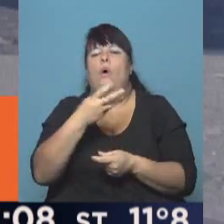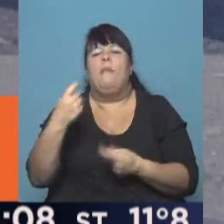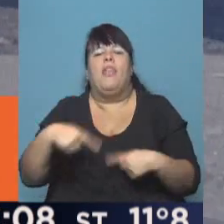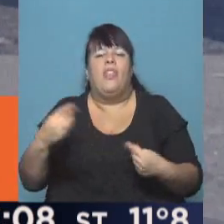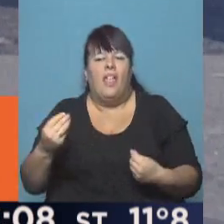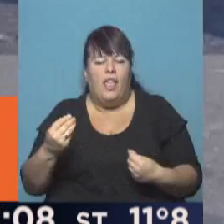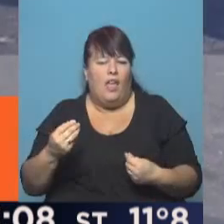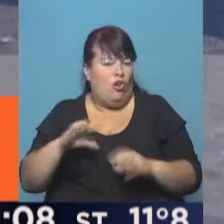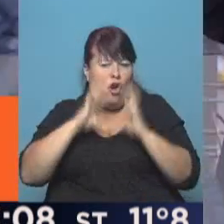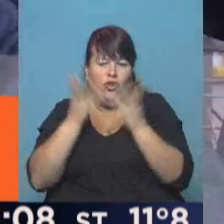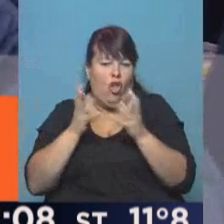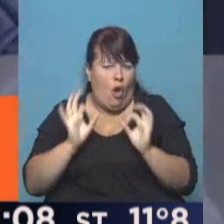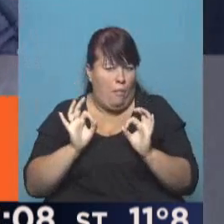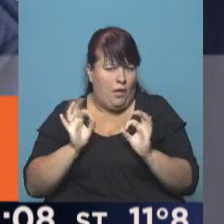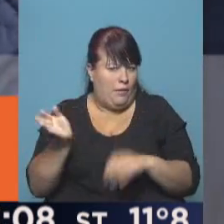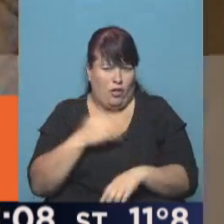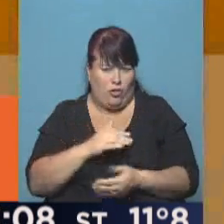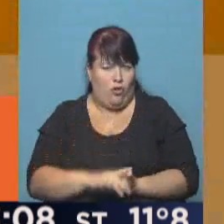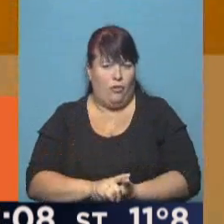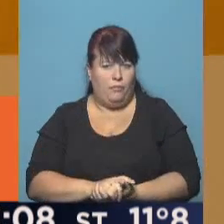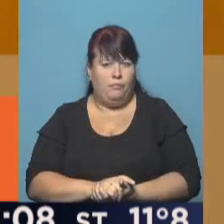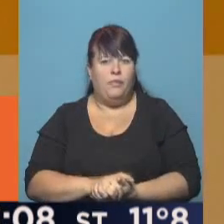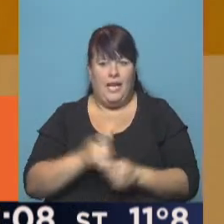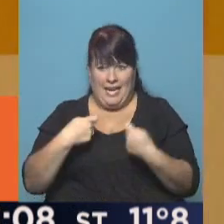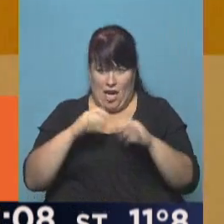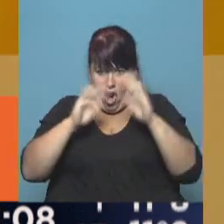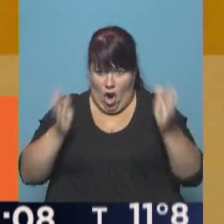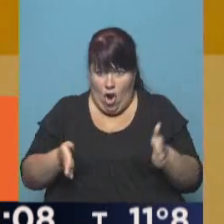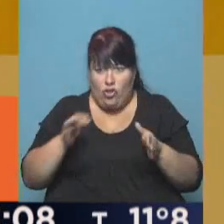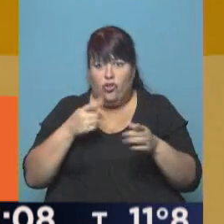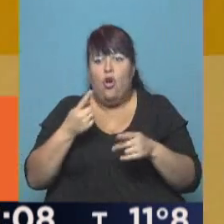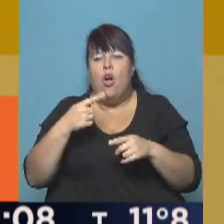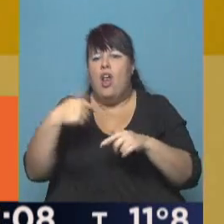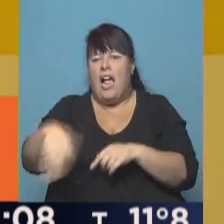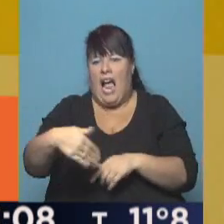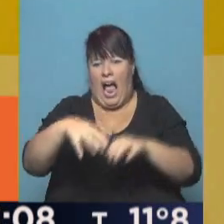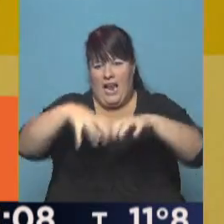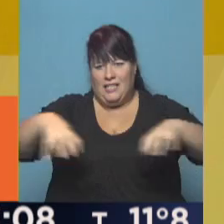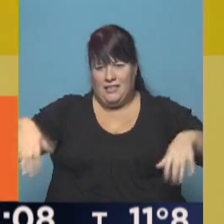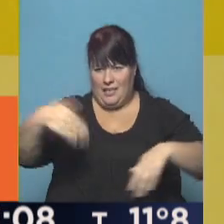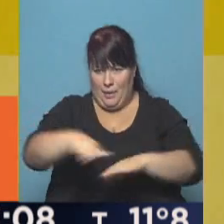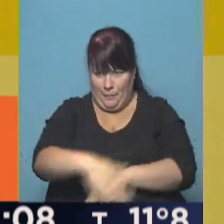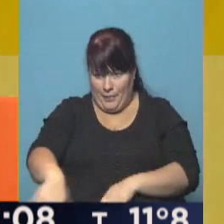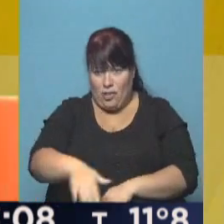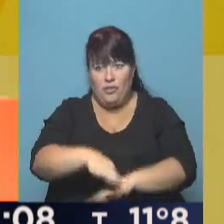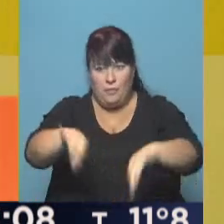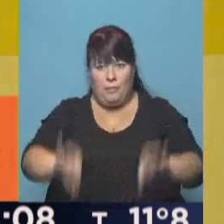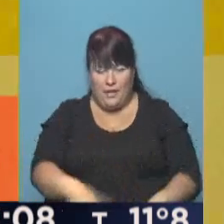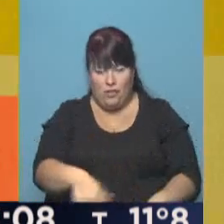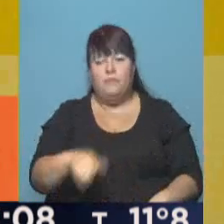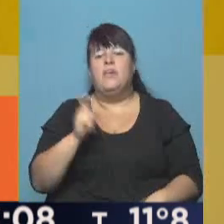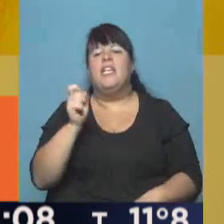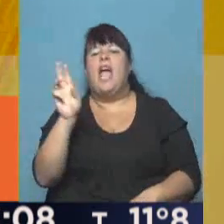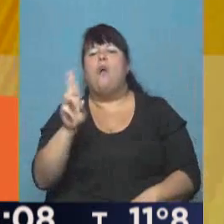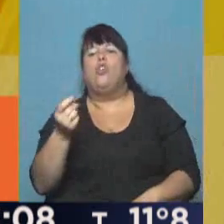400 pesos? En todo, para todo, para todo. Sí. ¿Qué tenía? ¿Un localcito o...? Puesto de la calle. ¿Puesto en el piso? Sí. ¿Quién le